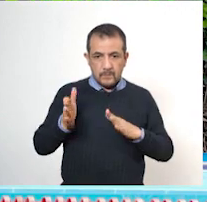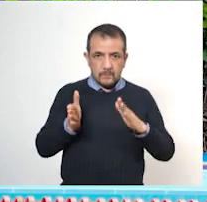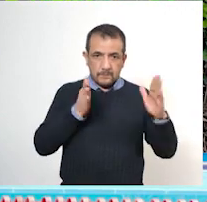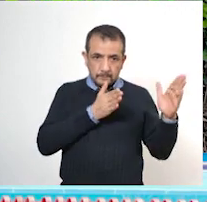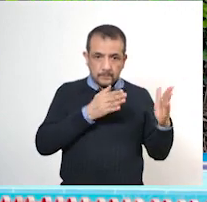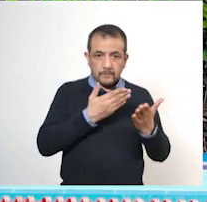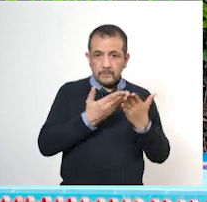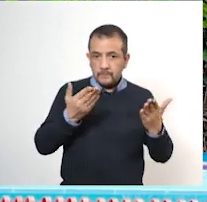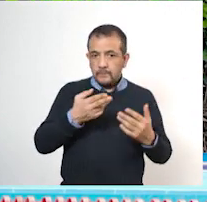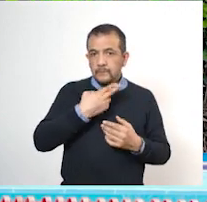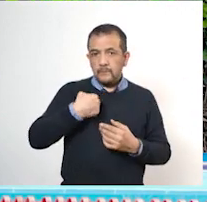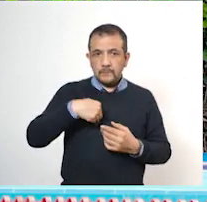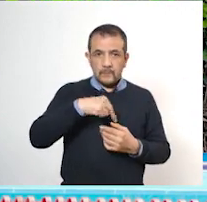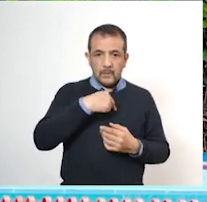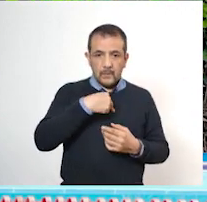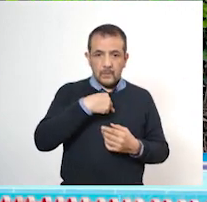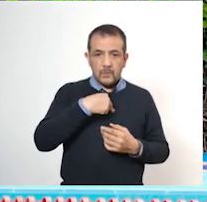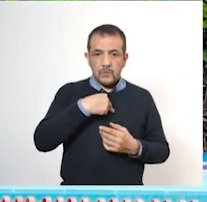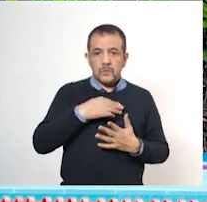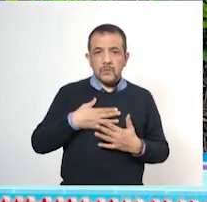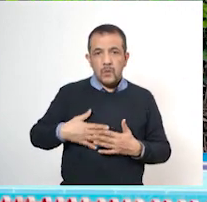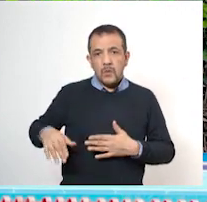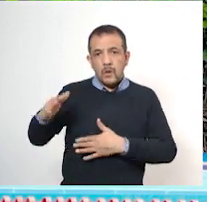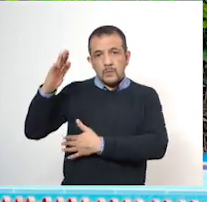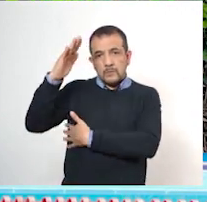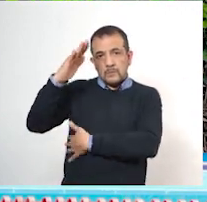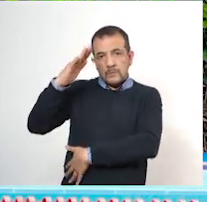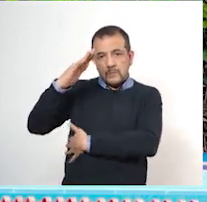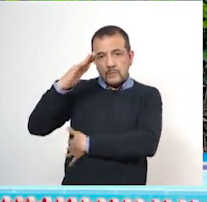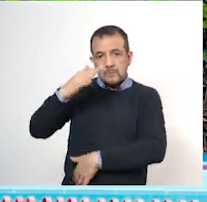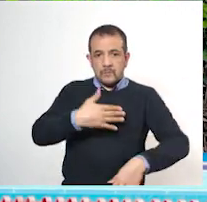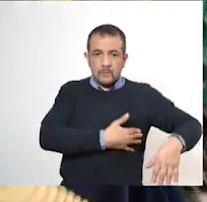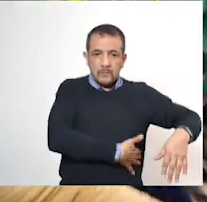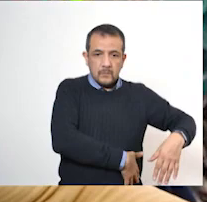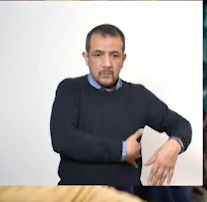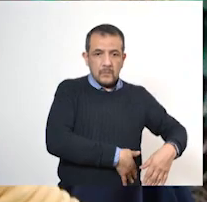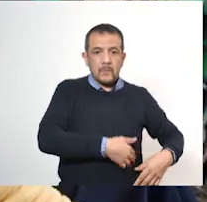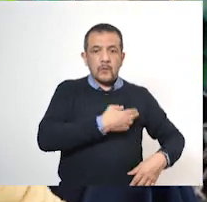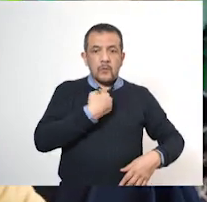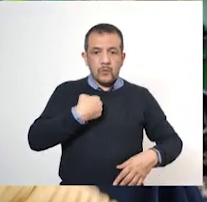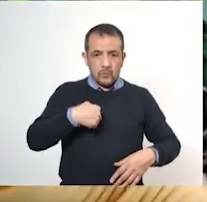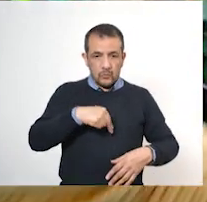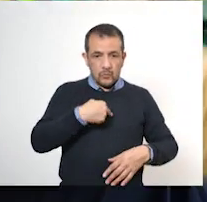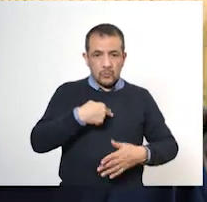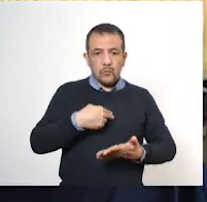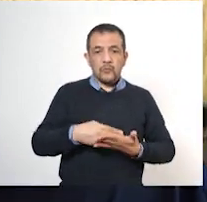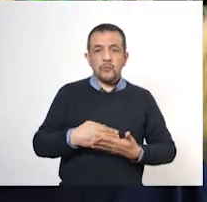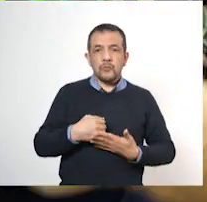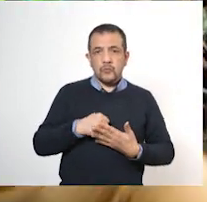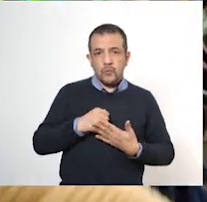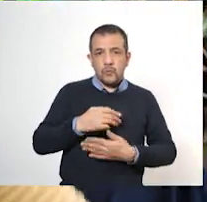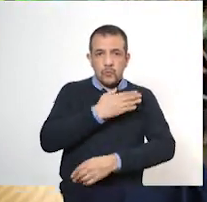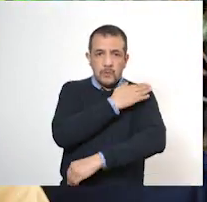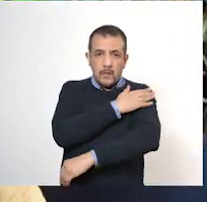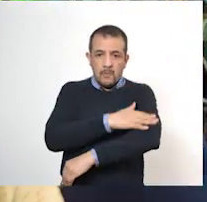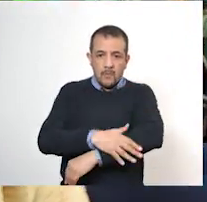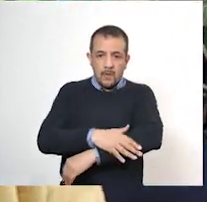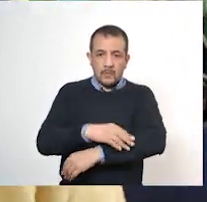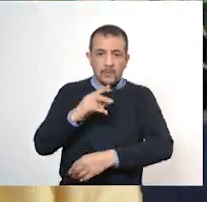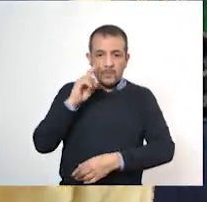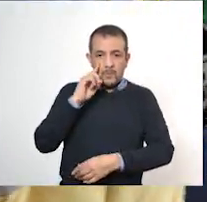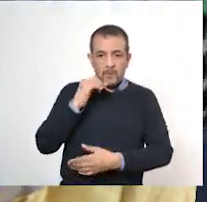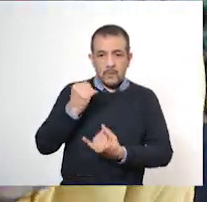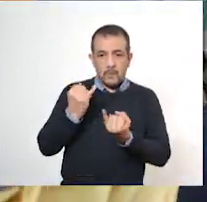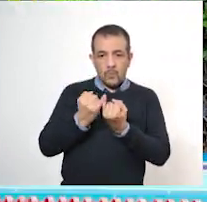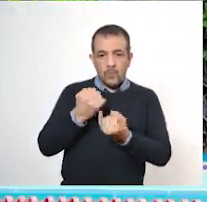a enfocarnos en la parte de los oblicuos laterales. Vamos a trabajar en plancha con movimiento lateral de brazo. Nos vamos